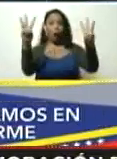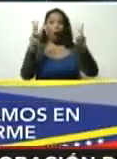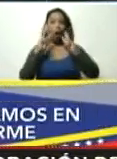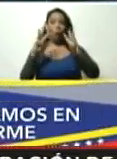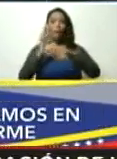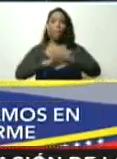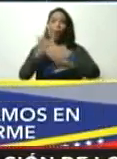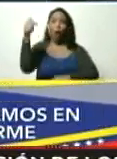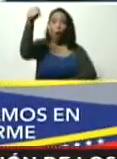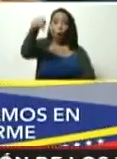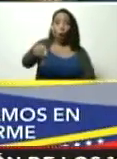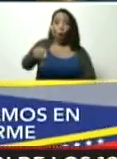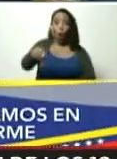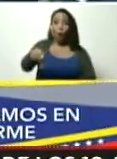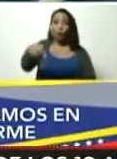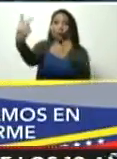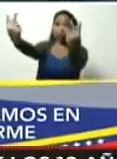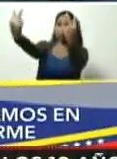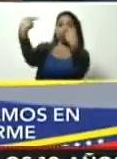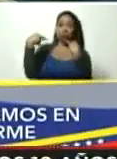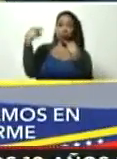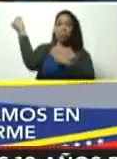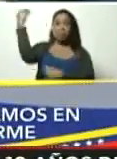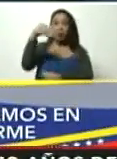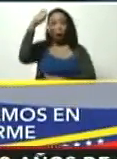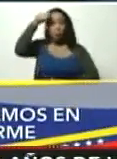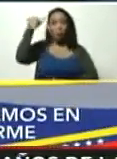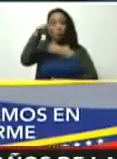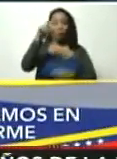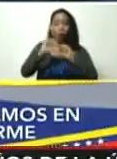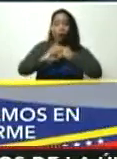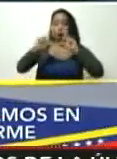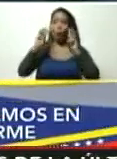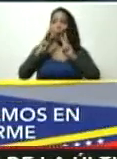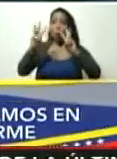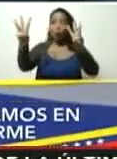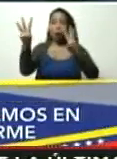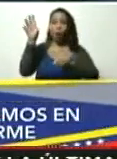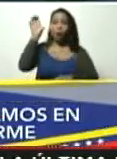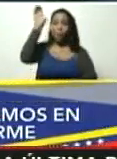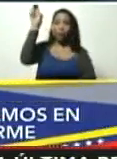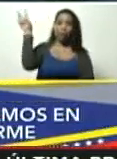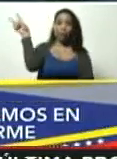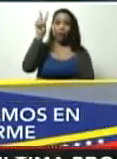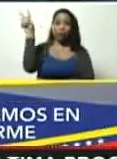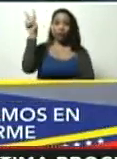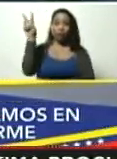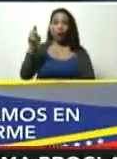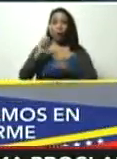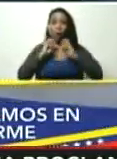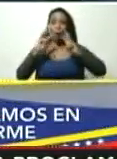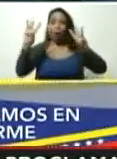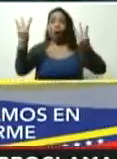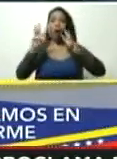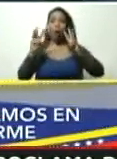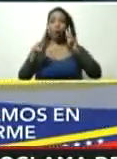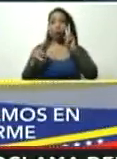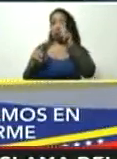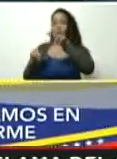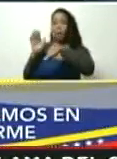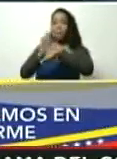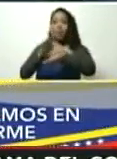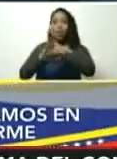Porque hoy se nos admira cada vez más al pueblo, a nuestra patria. Cuando uno ve lo que ha